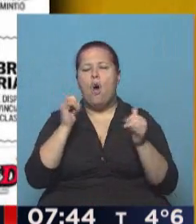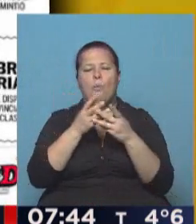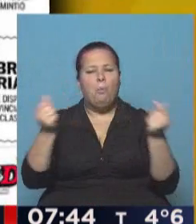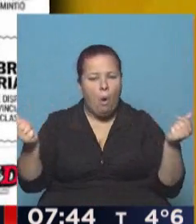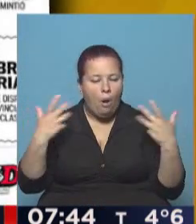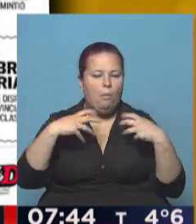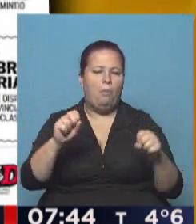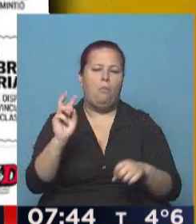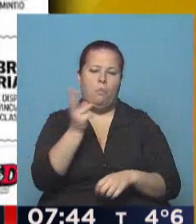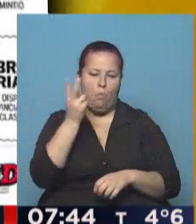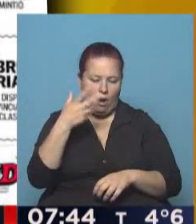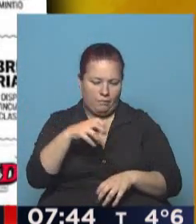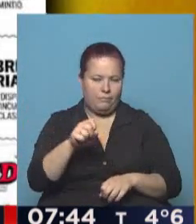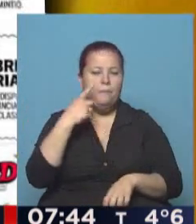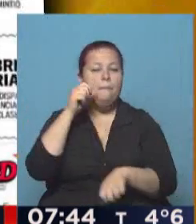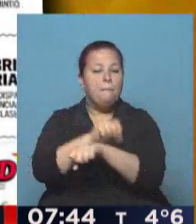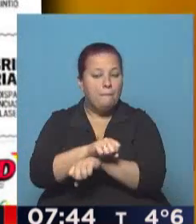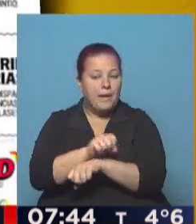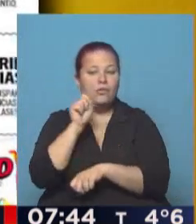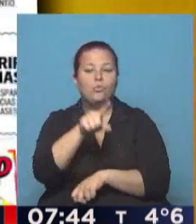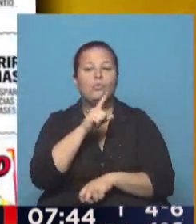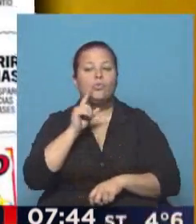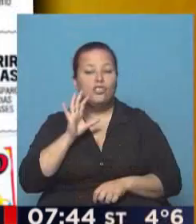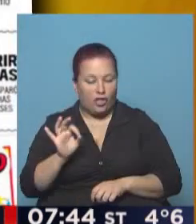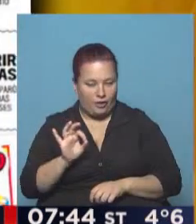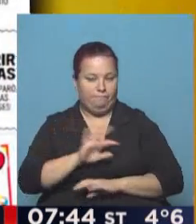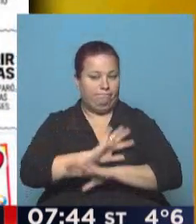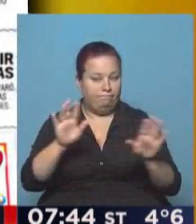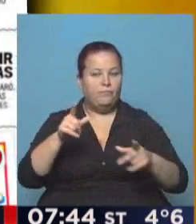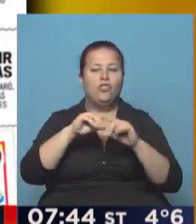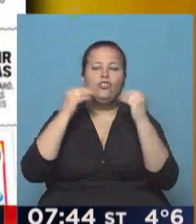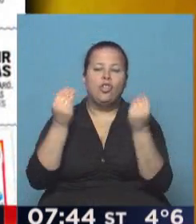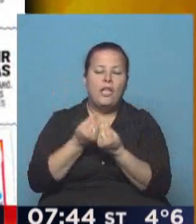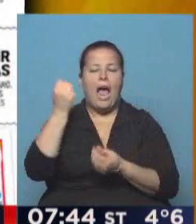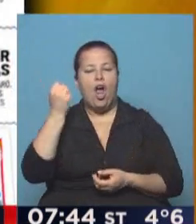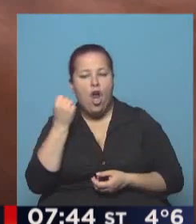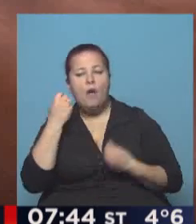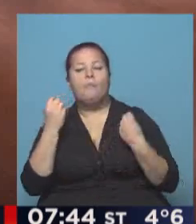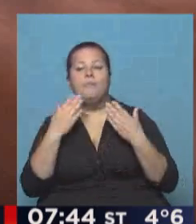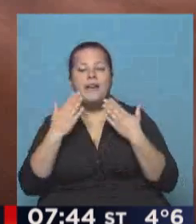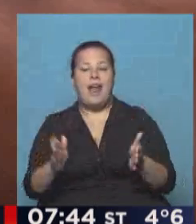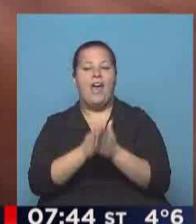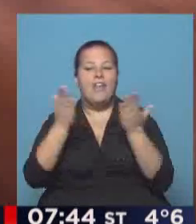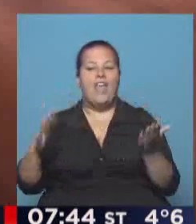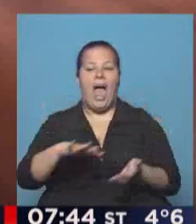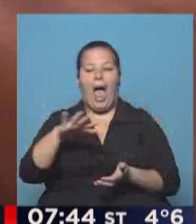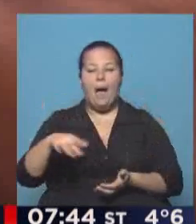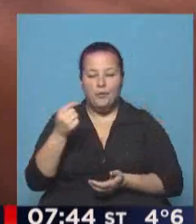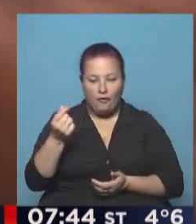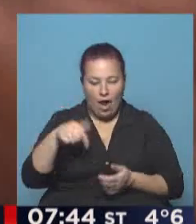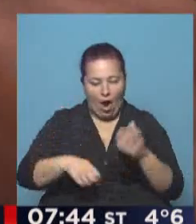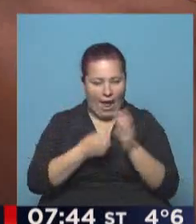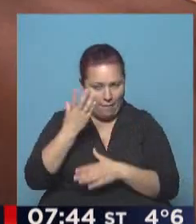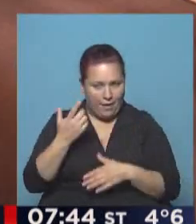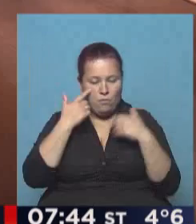desaparecida, acaba de ser detenido su tío. Rápidamente hablamos de números, de economía a través de Ámbito Financiero esta